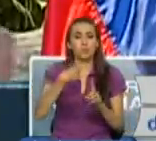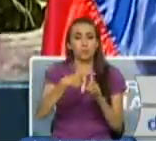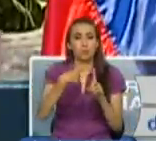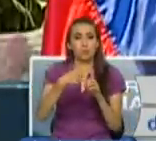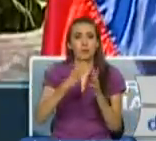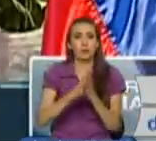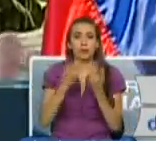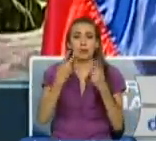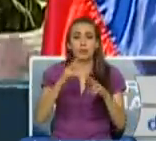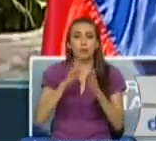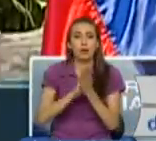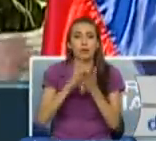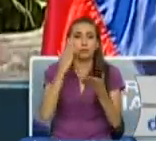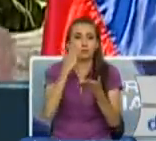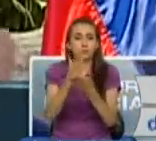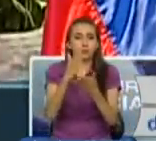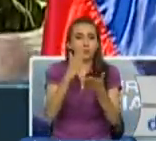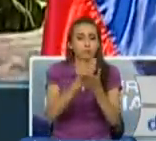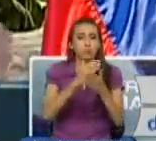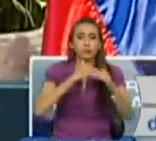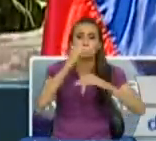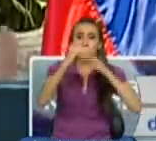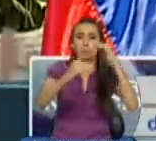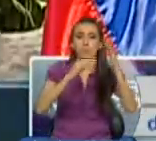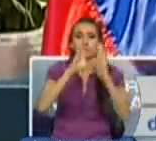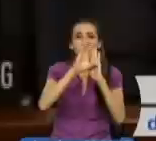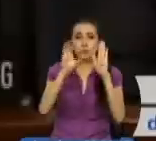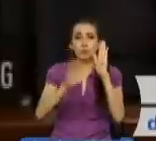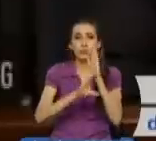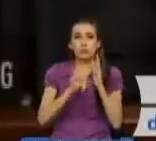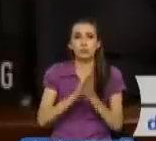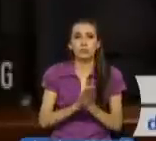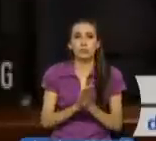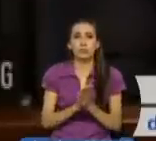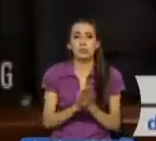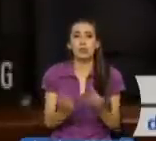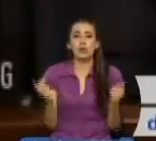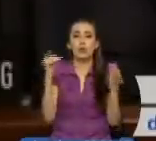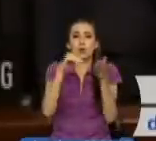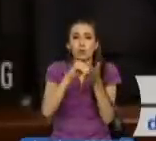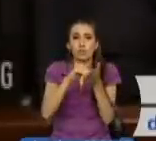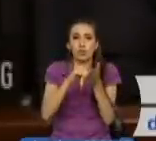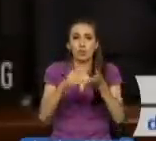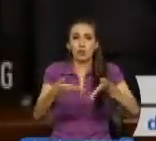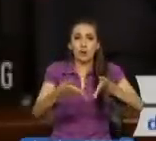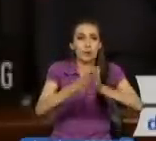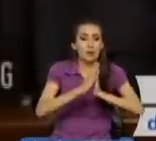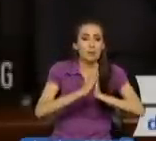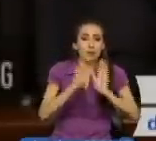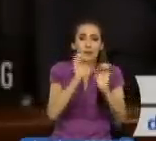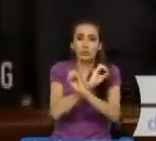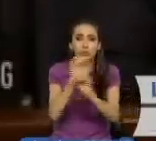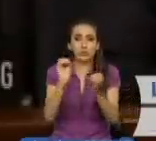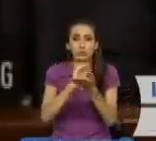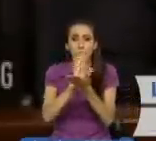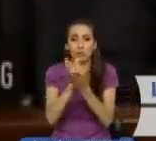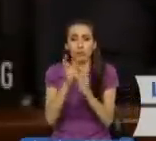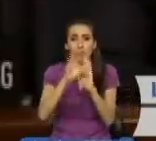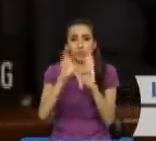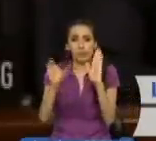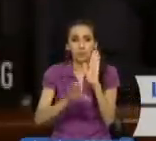necesaria la suspensión del proceso Constituyente planteado por el presidente Nicolás Maduro reiterar el pedido de la no instalación de la asamblea